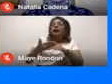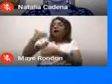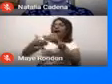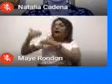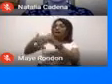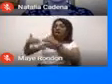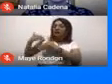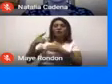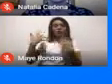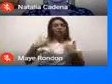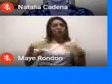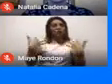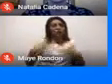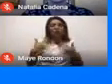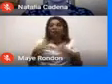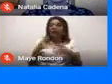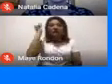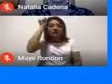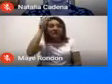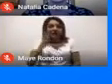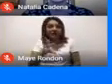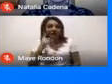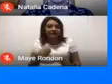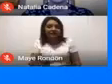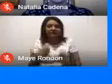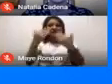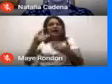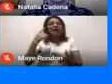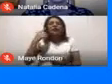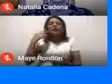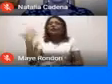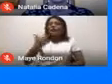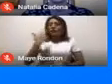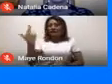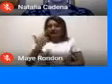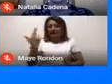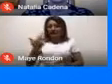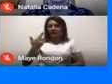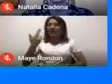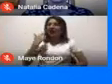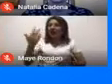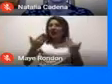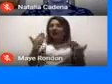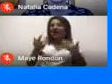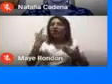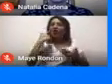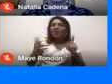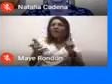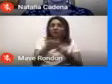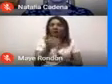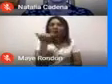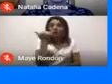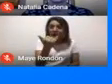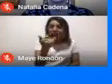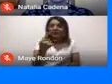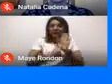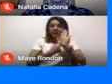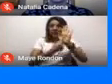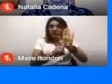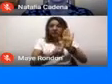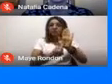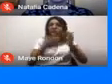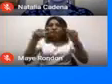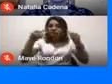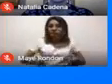son didácticas y es como un repaso muy general. Entonces es muy bueno que las hagamos, y las personitas que están como en